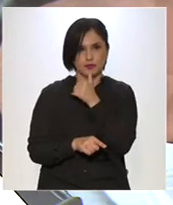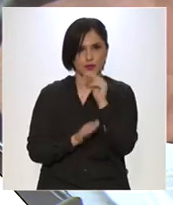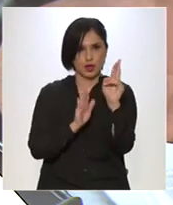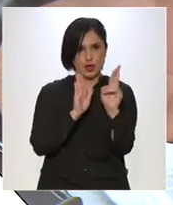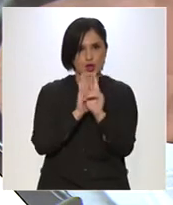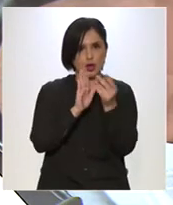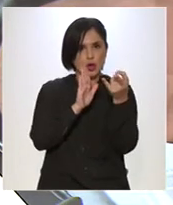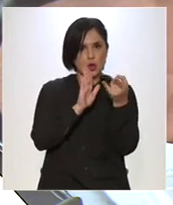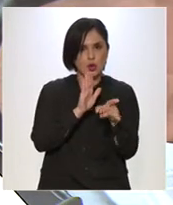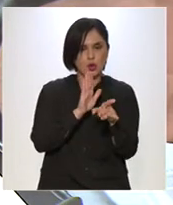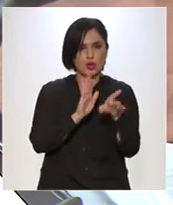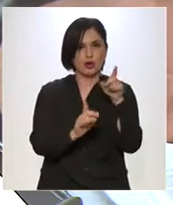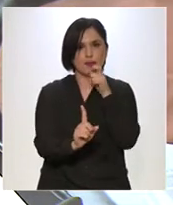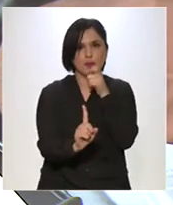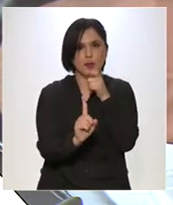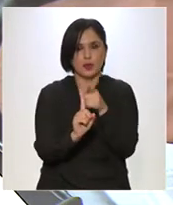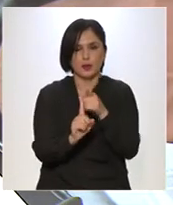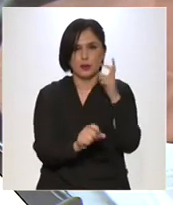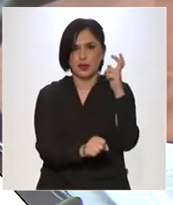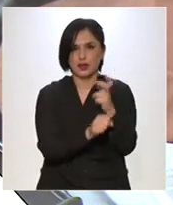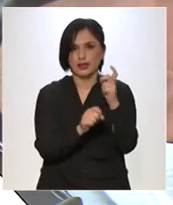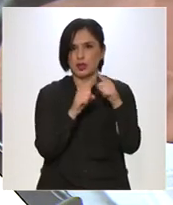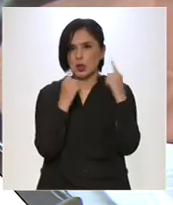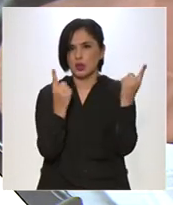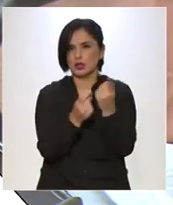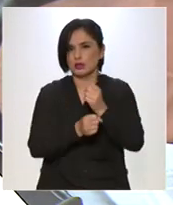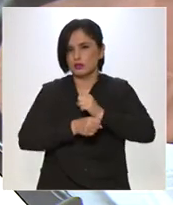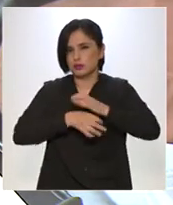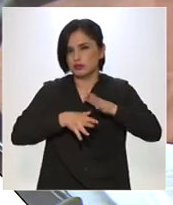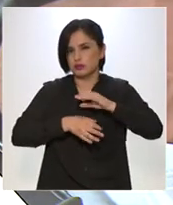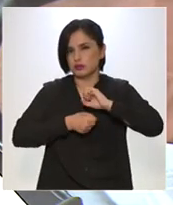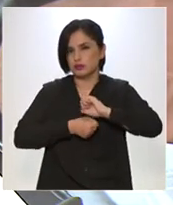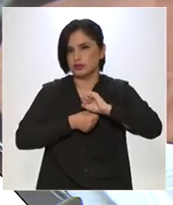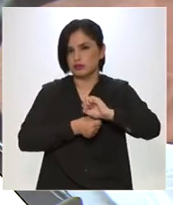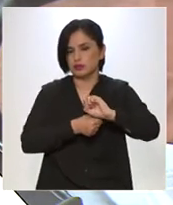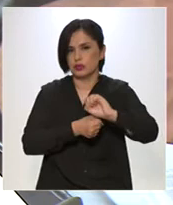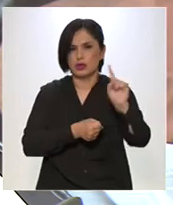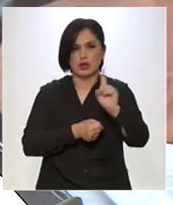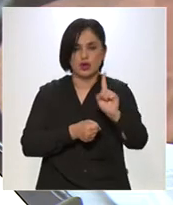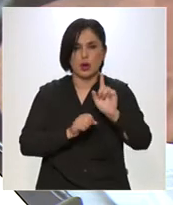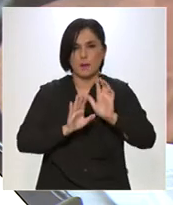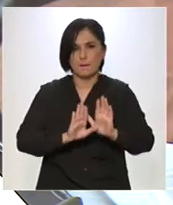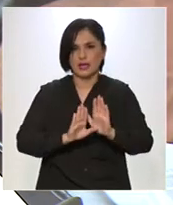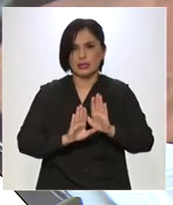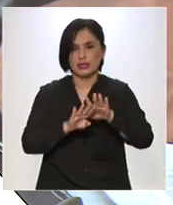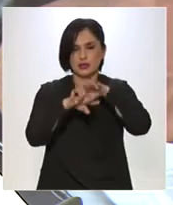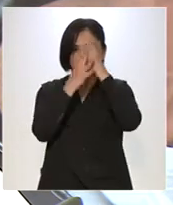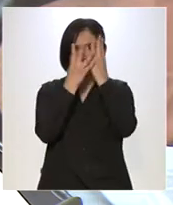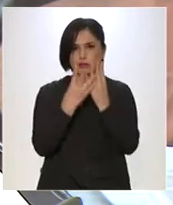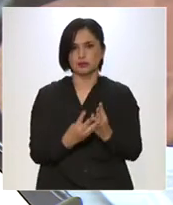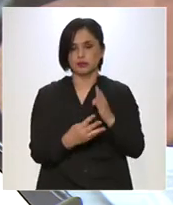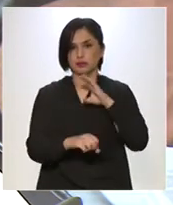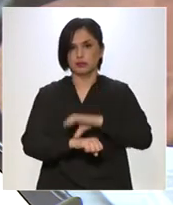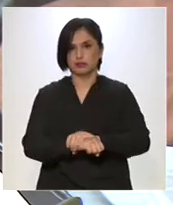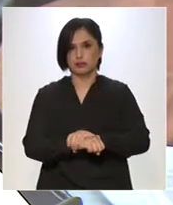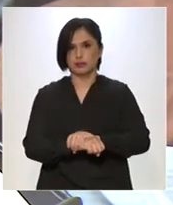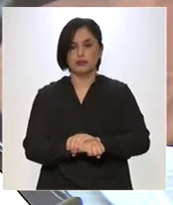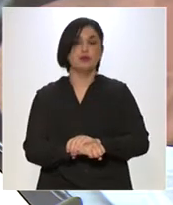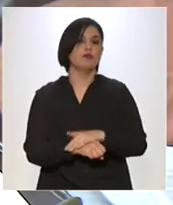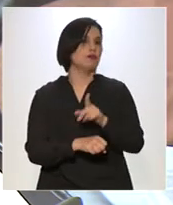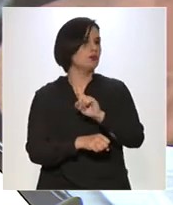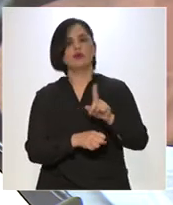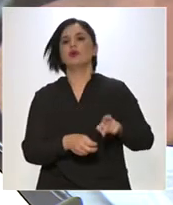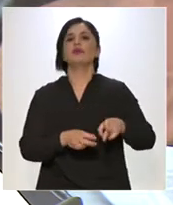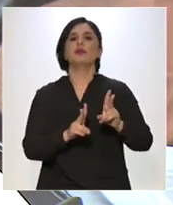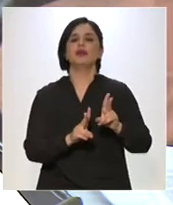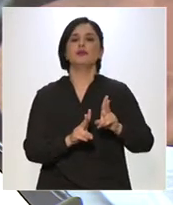único de los imputados por delito en el contexto del estallido social, ni de quienes se han mantenido en prisión preventiva. Ello ha impedido que